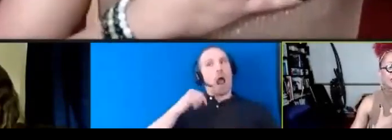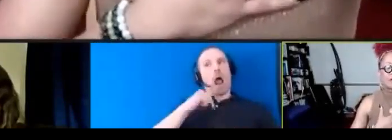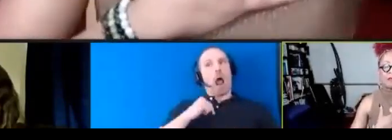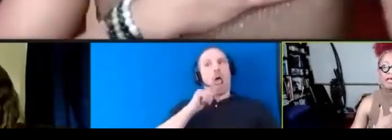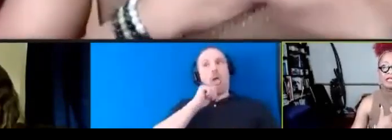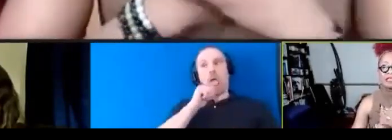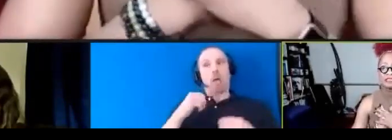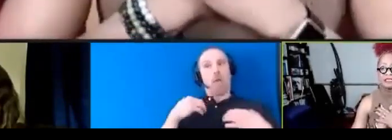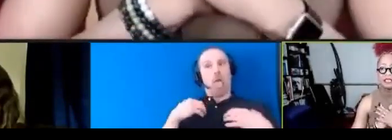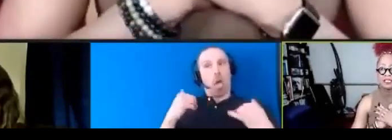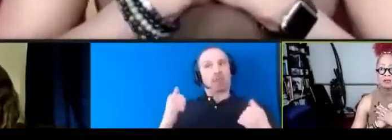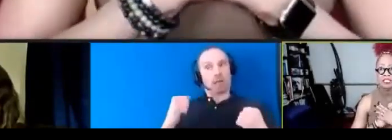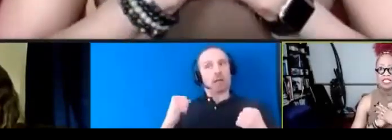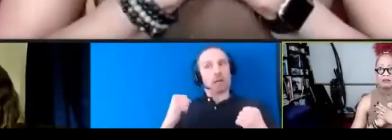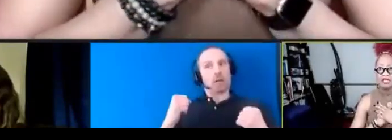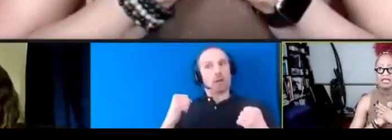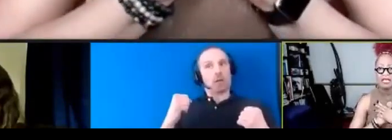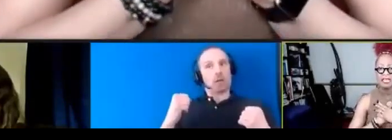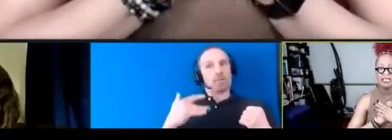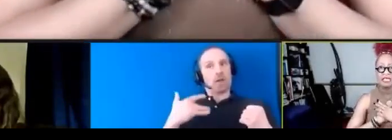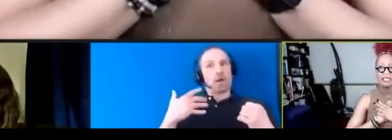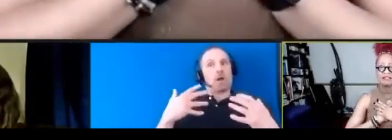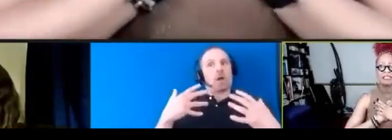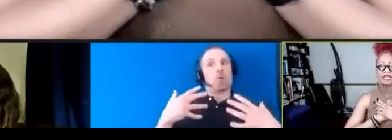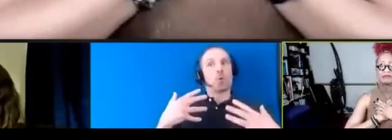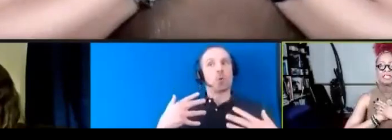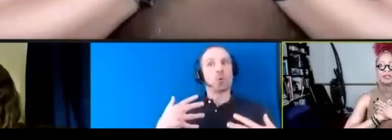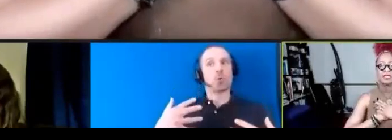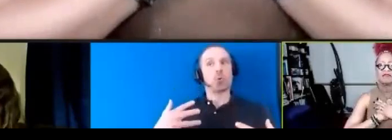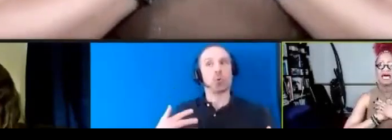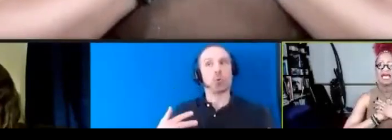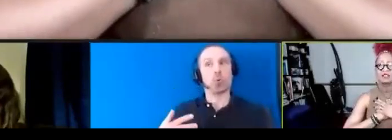dice y le dice a ti mismo que soy fuerte